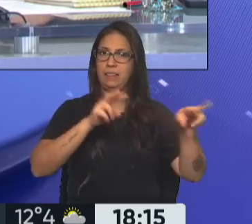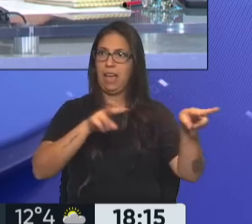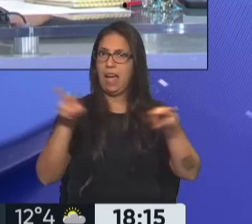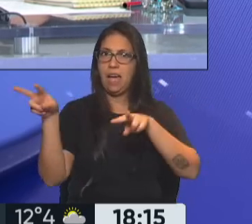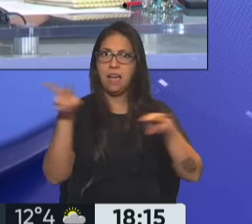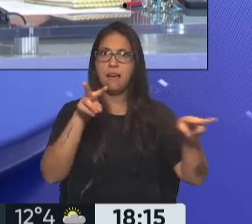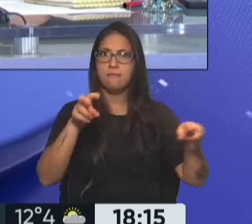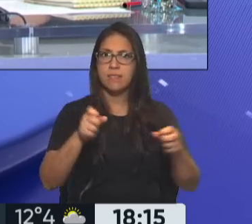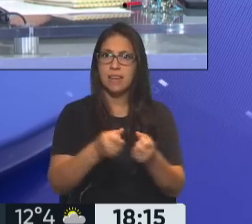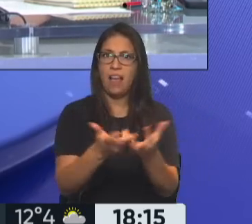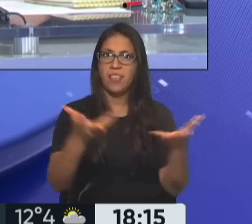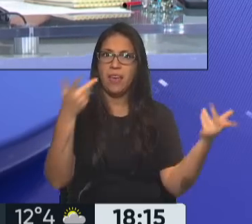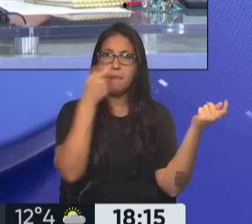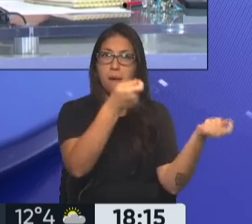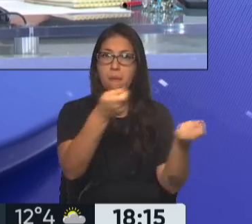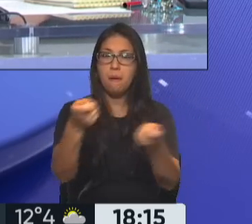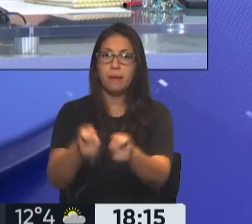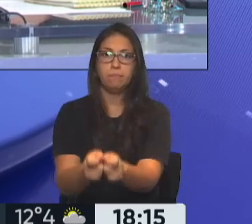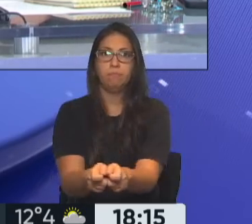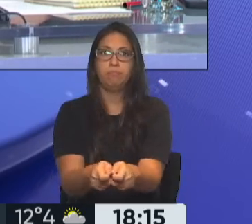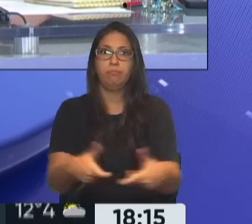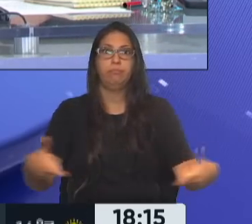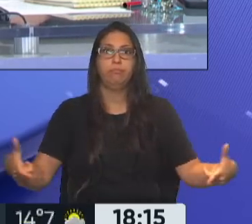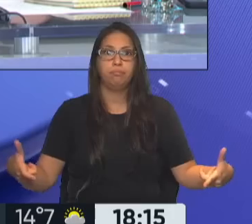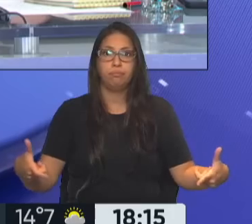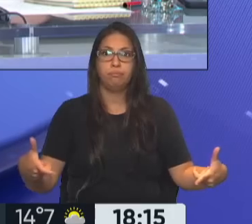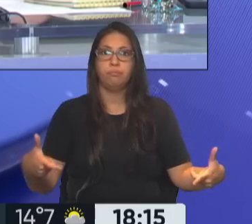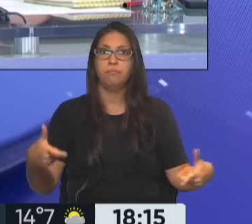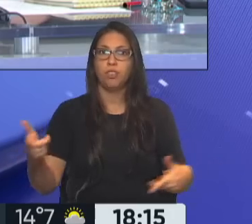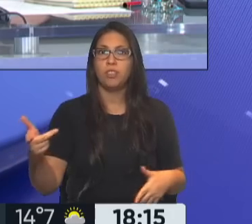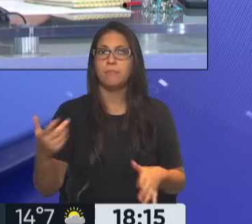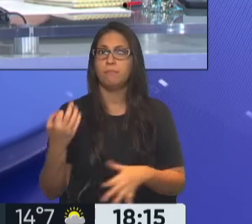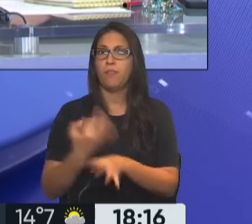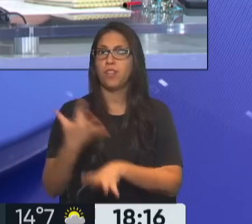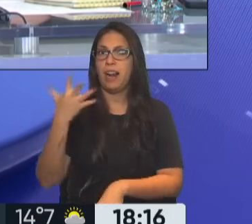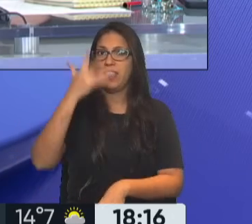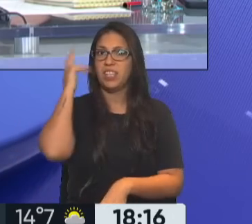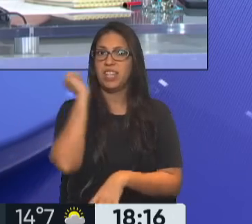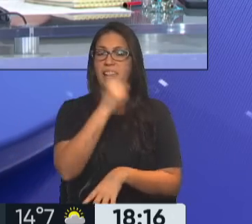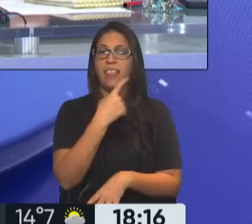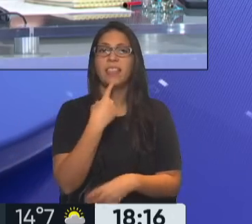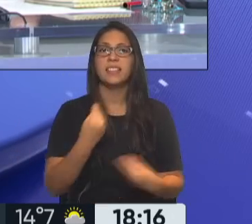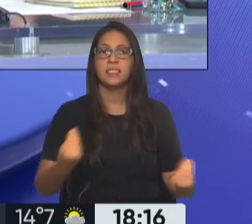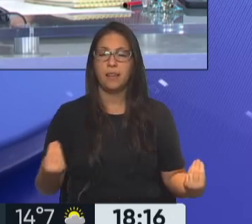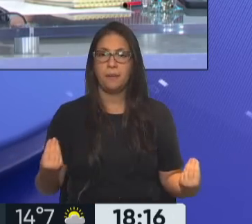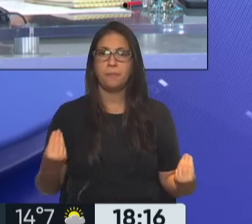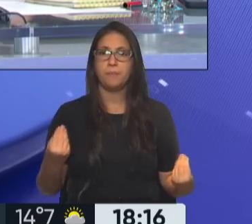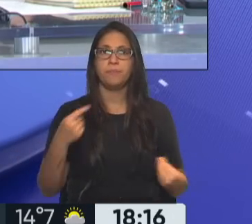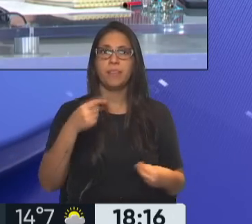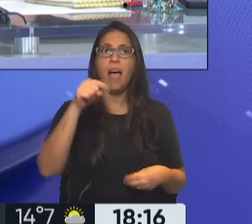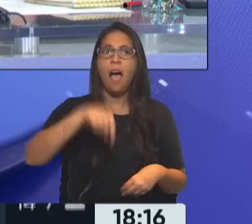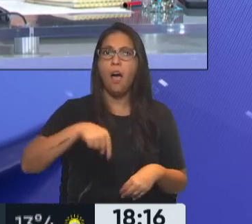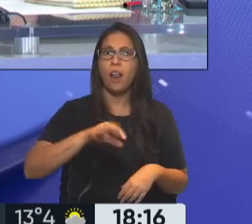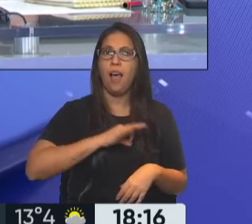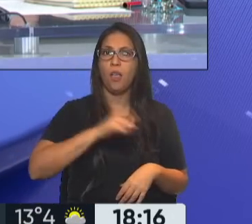había aumentado la tasa de homicidios, había aumentado la criminalidad. Lo que me dicen los especialistas chilenos hasta el momento es que esto descendió en